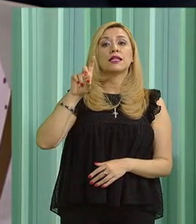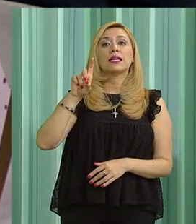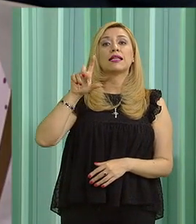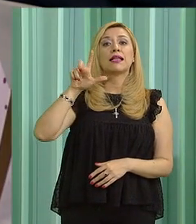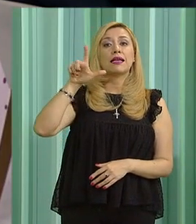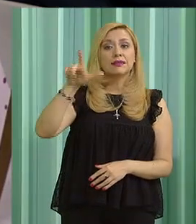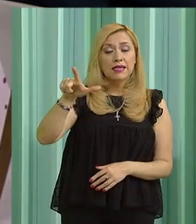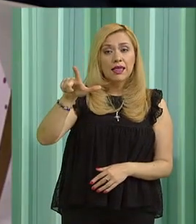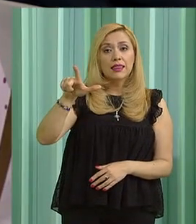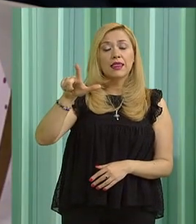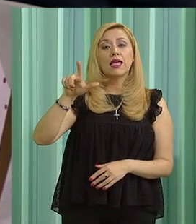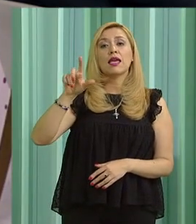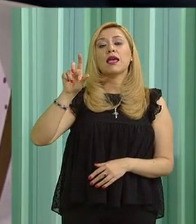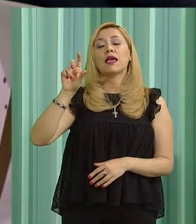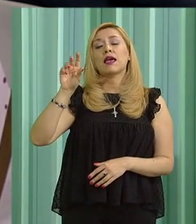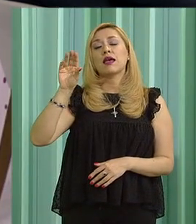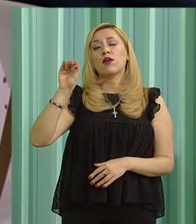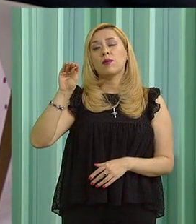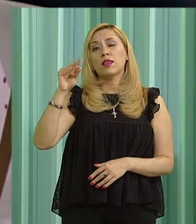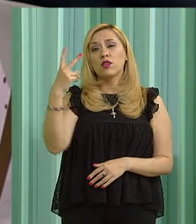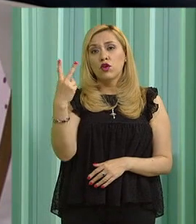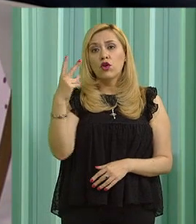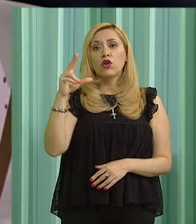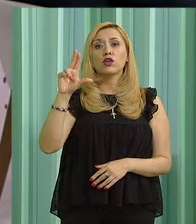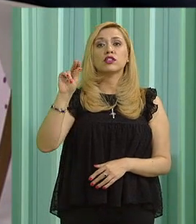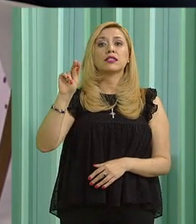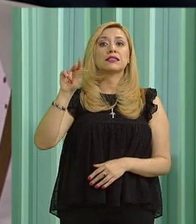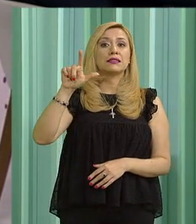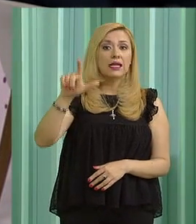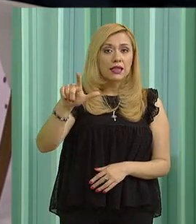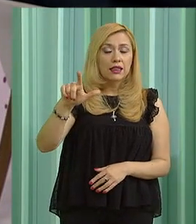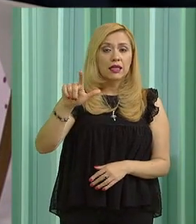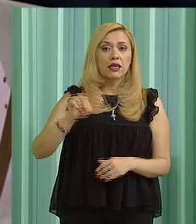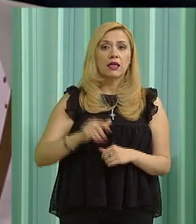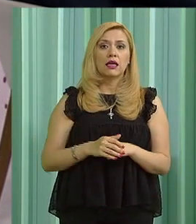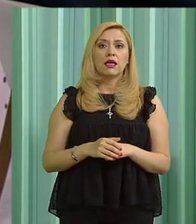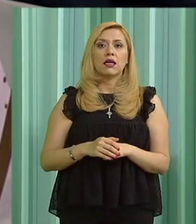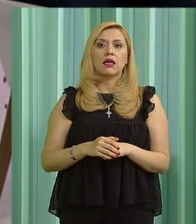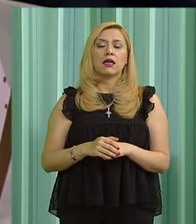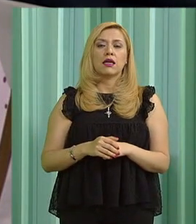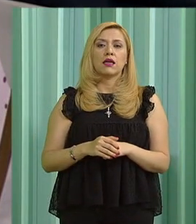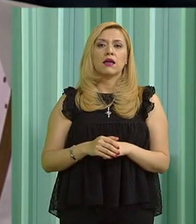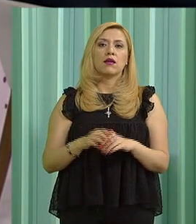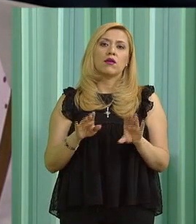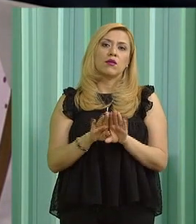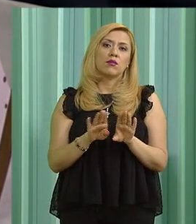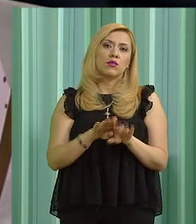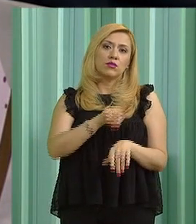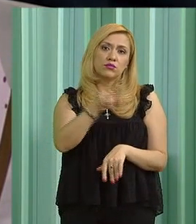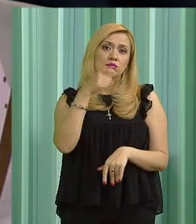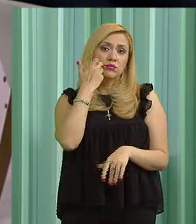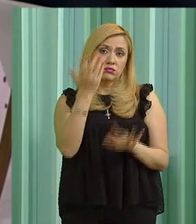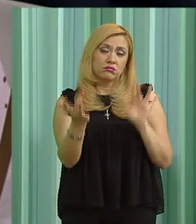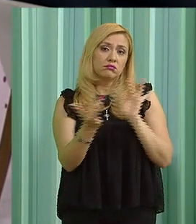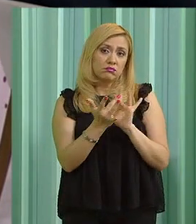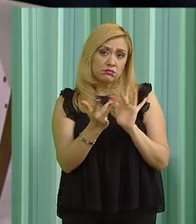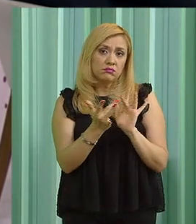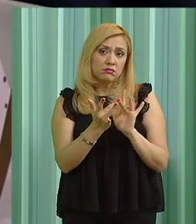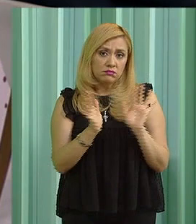37 para que les podamos dar más informes, ¿no? Digamos que este ya es como un nivel de compromiso más grande, pero